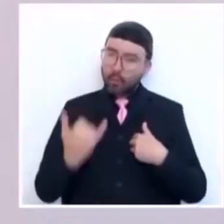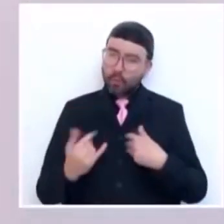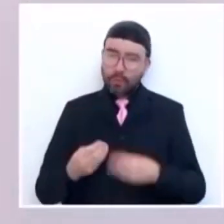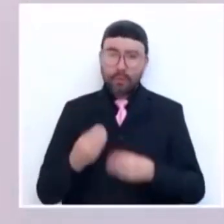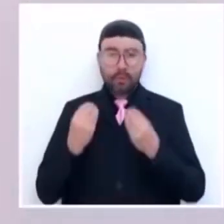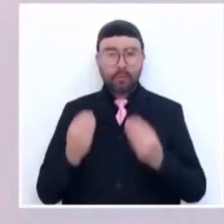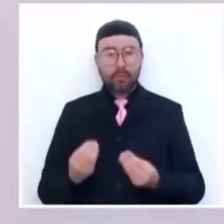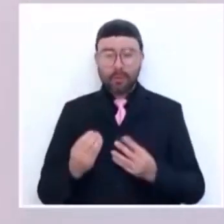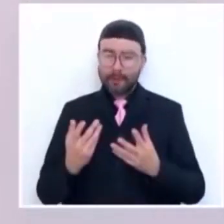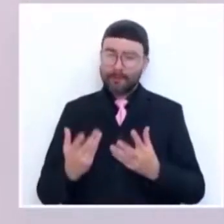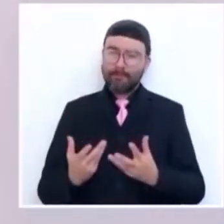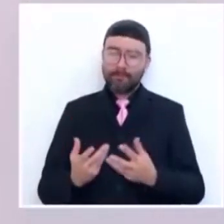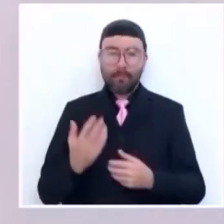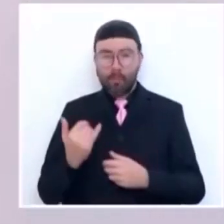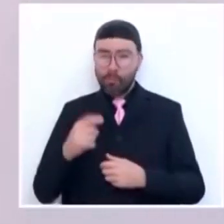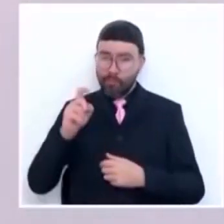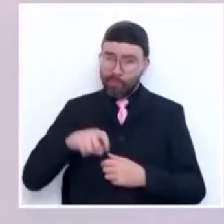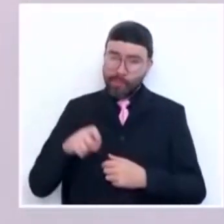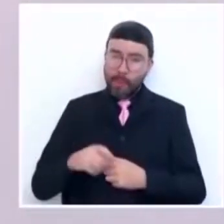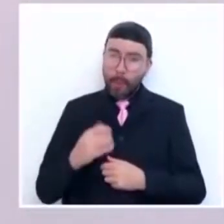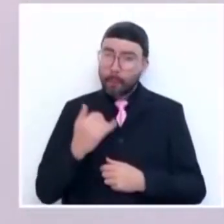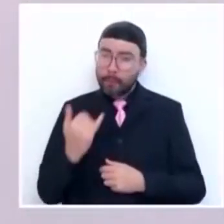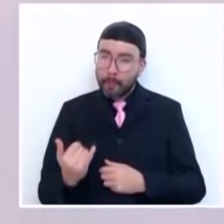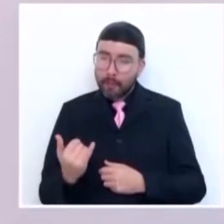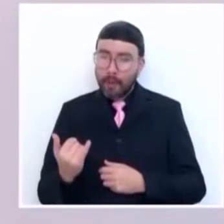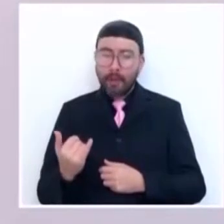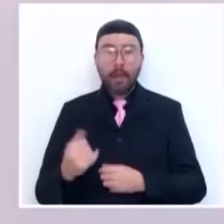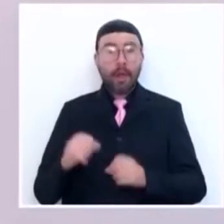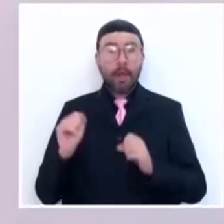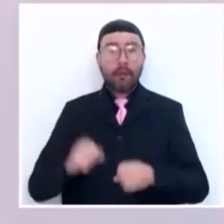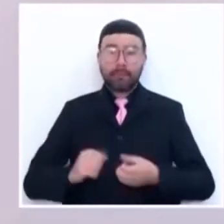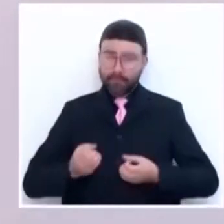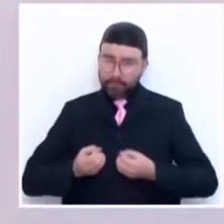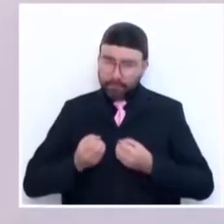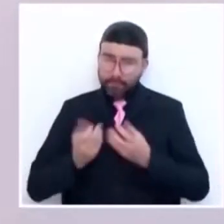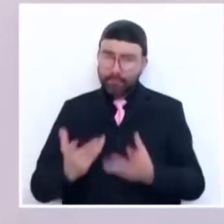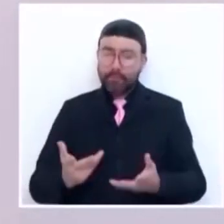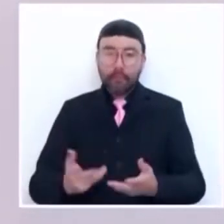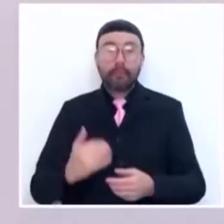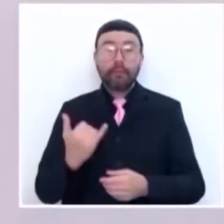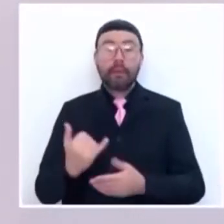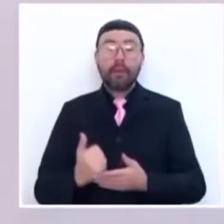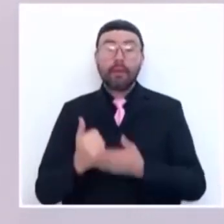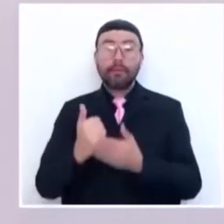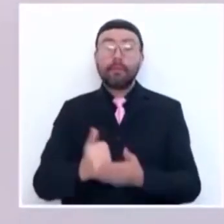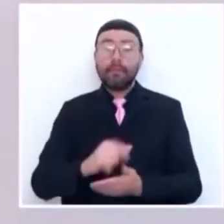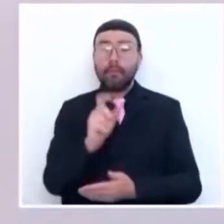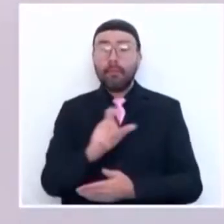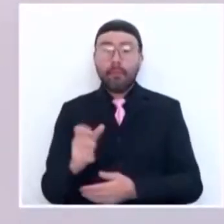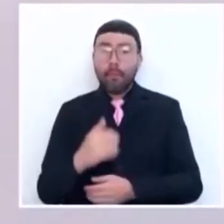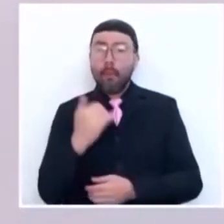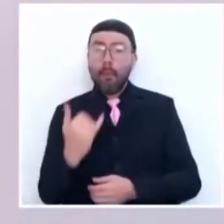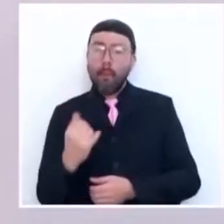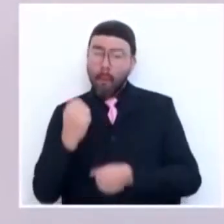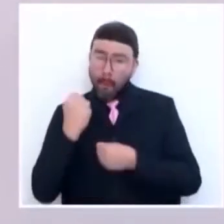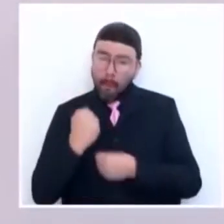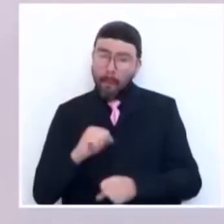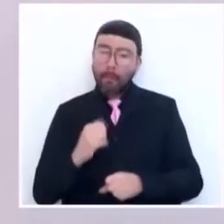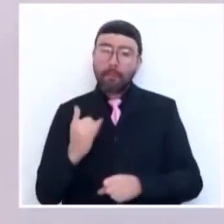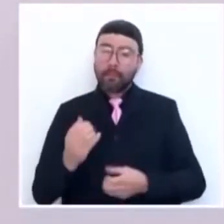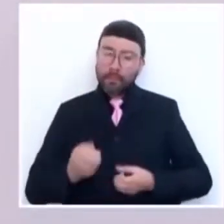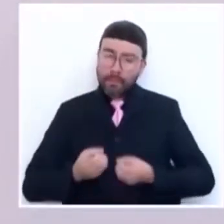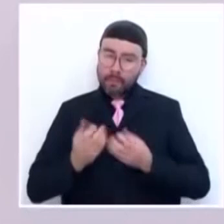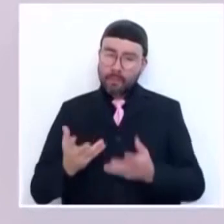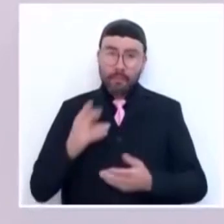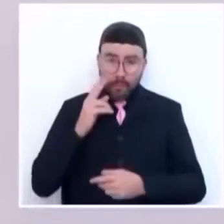mucho sufrimiento y la necesidad de poder aportarles a las personas en todos los espacios, porque yo veía que